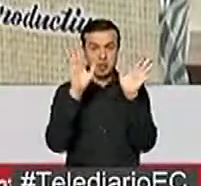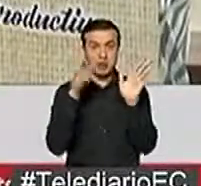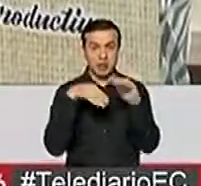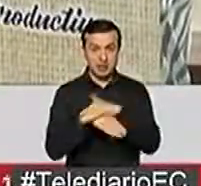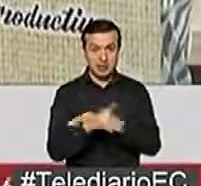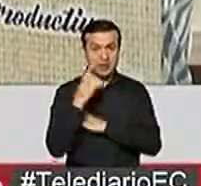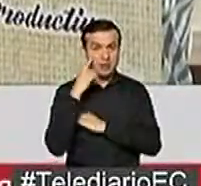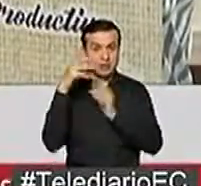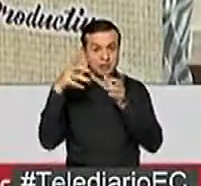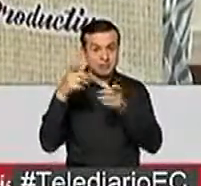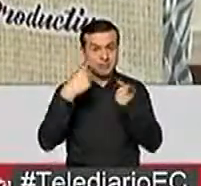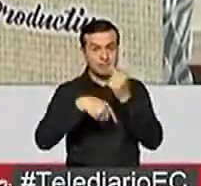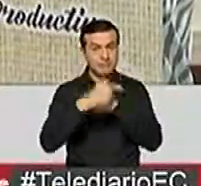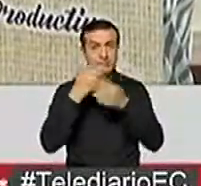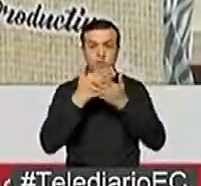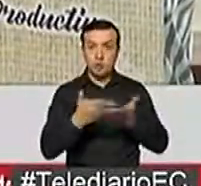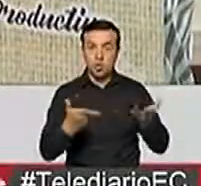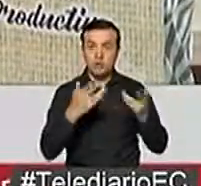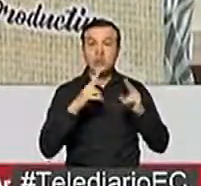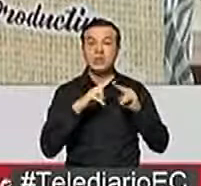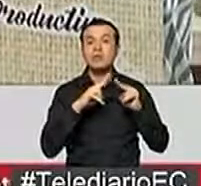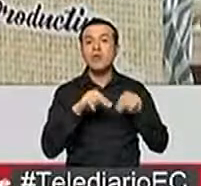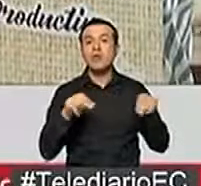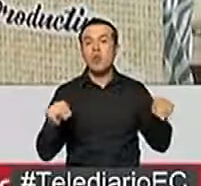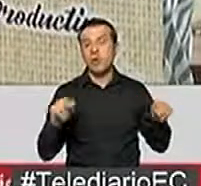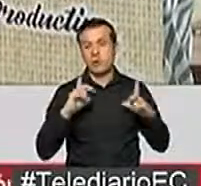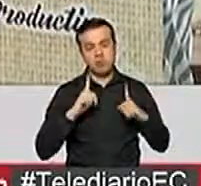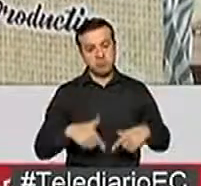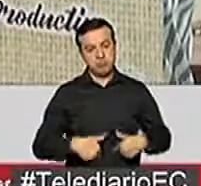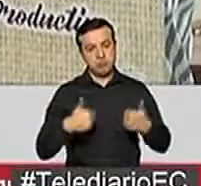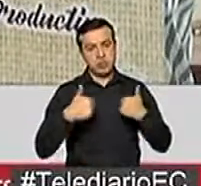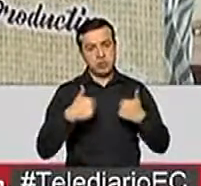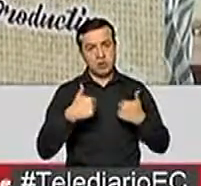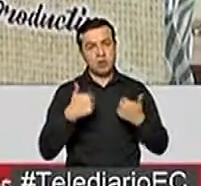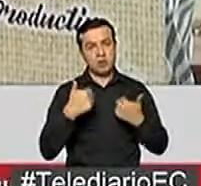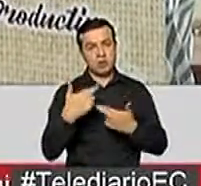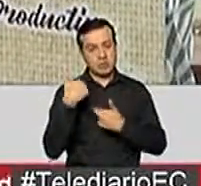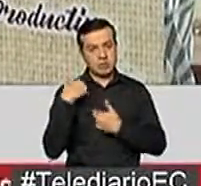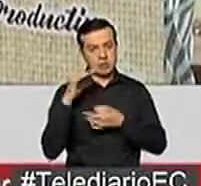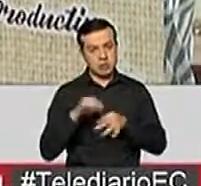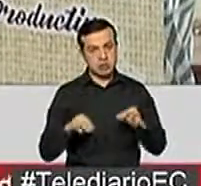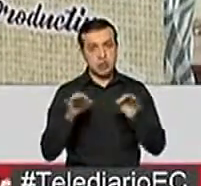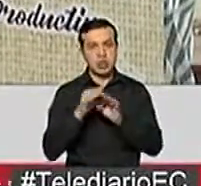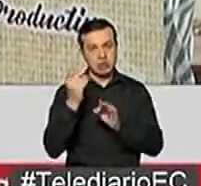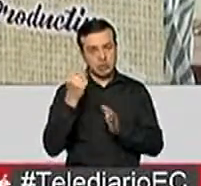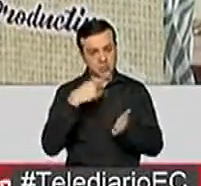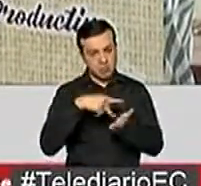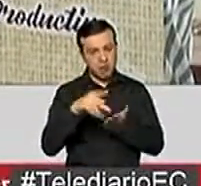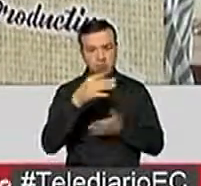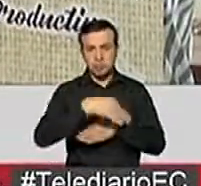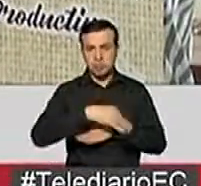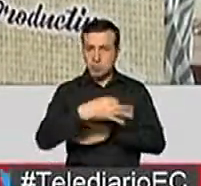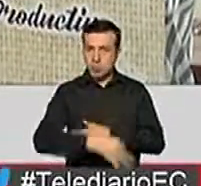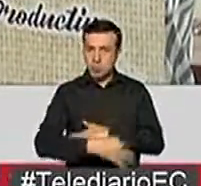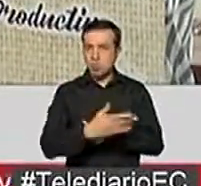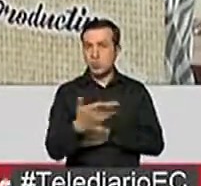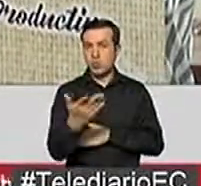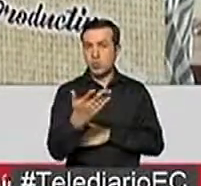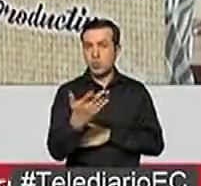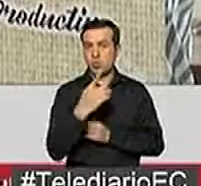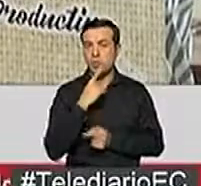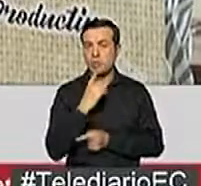La visión firme de que sean productos sanos, sean, o sea, responsables, o sea, con un precio justo. Entonces, que atrás de un